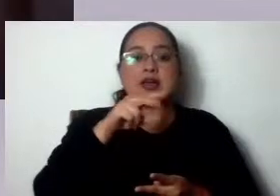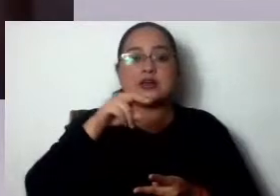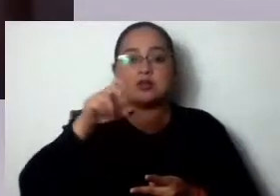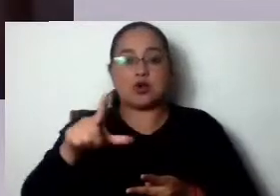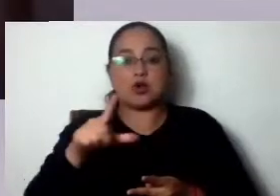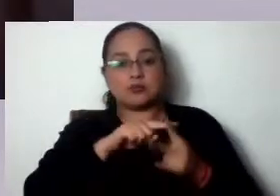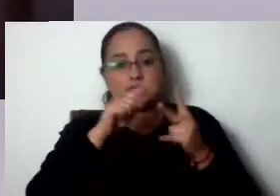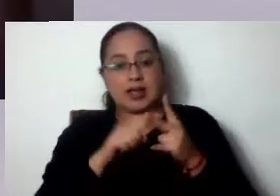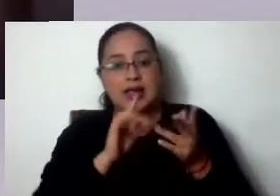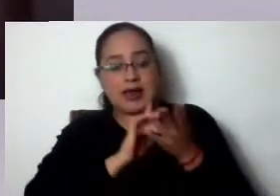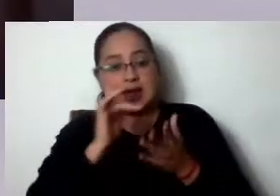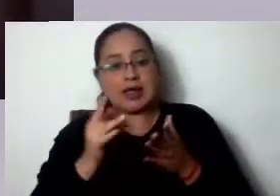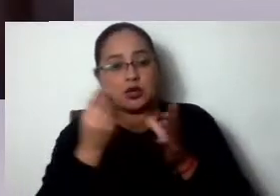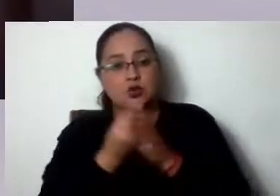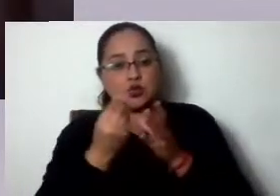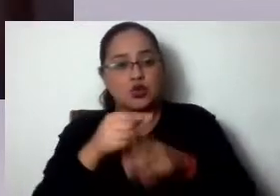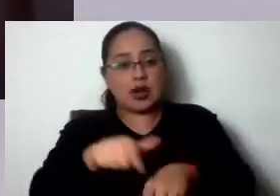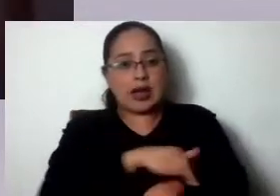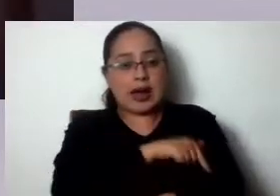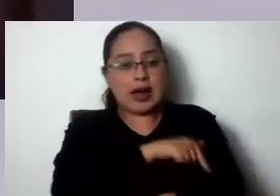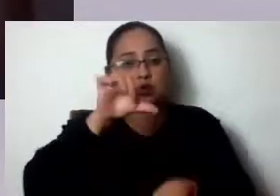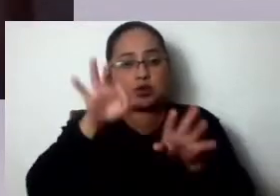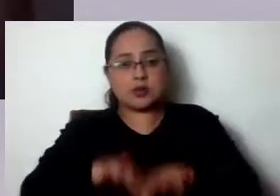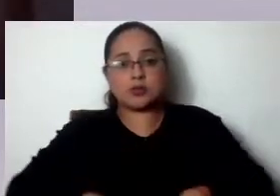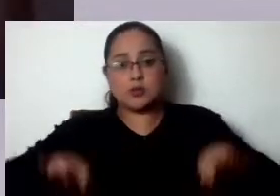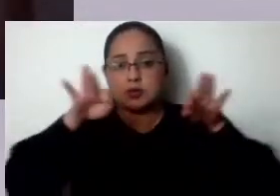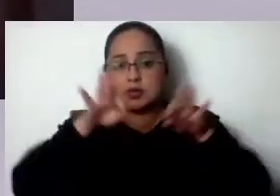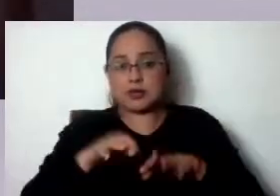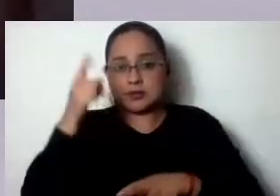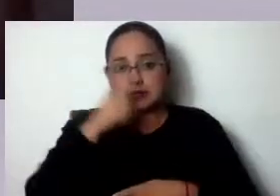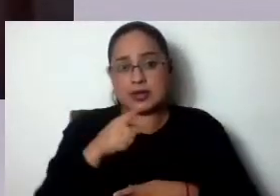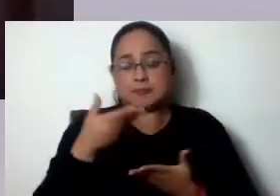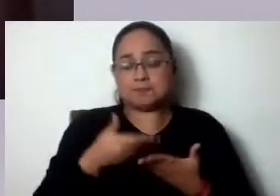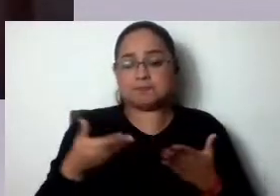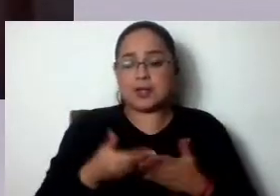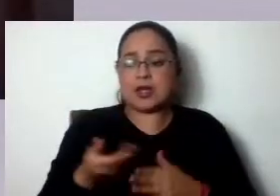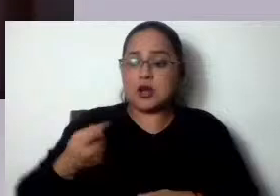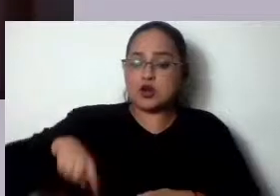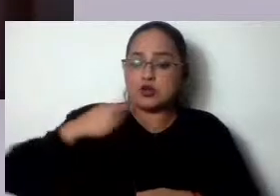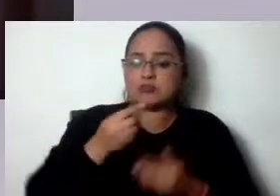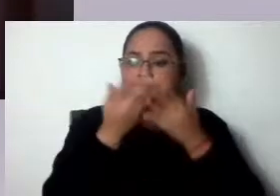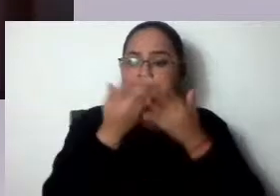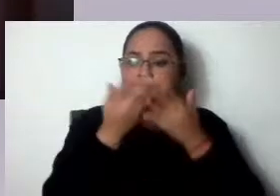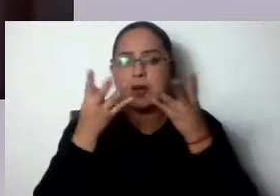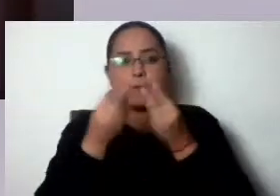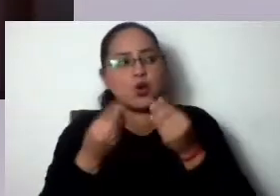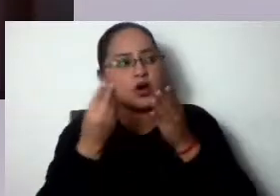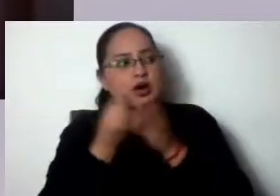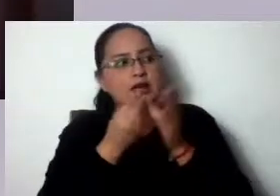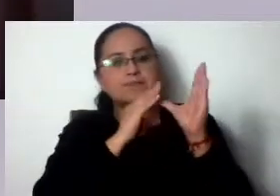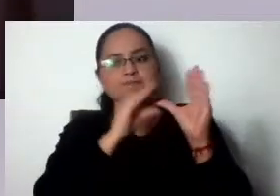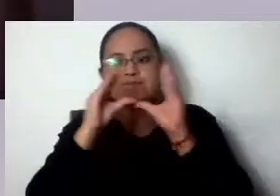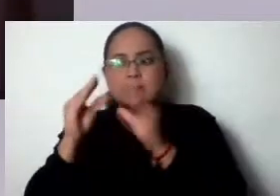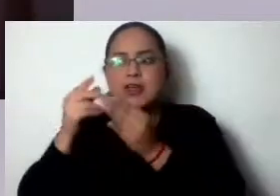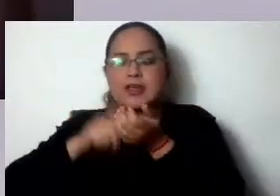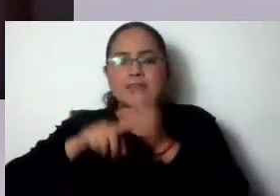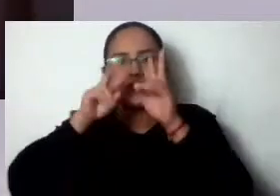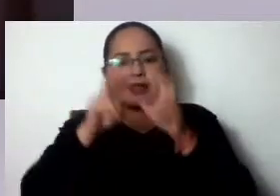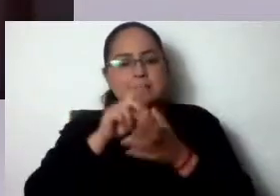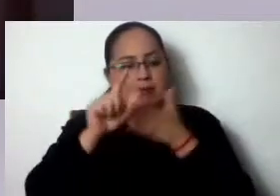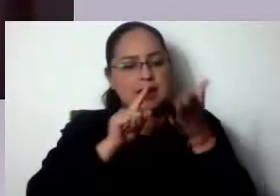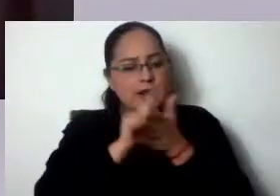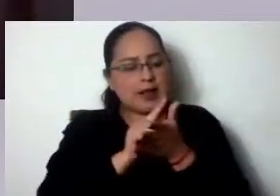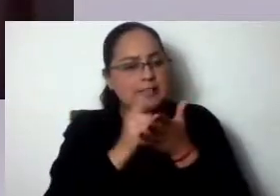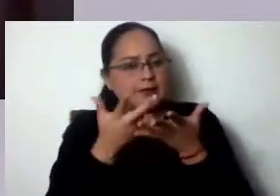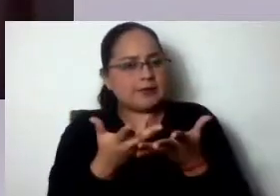este diplomado tan importante dentro de todo nuestro espectro académico en materia jurídica y